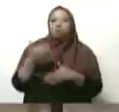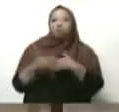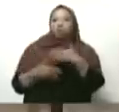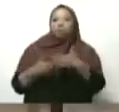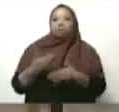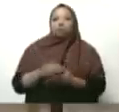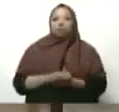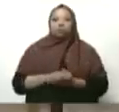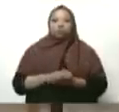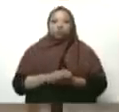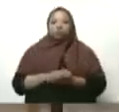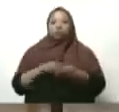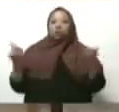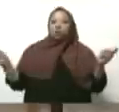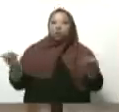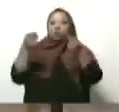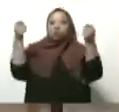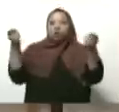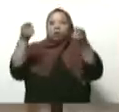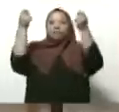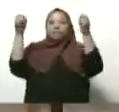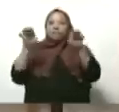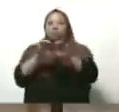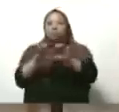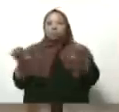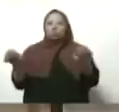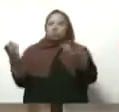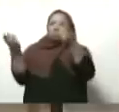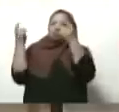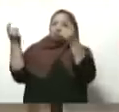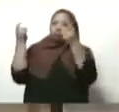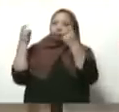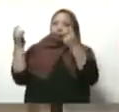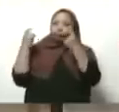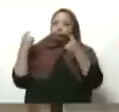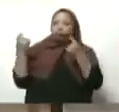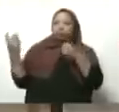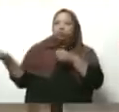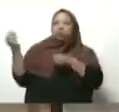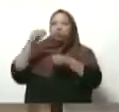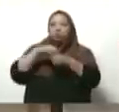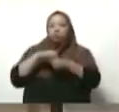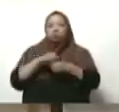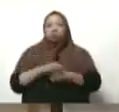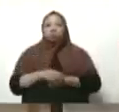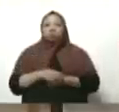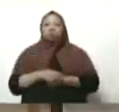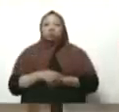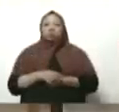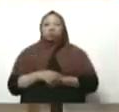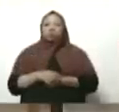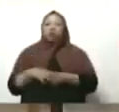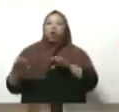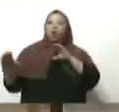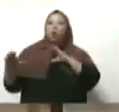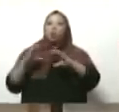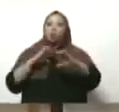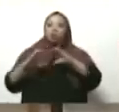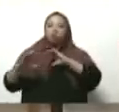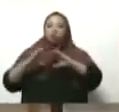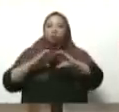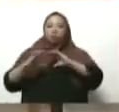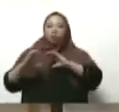a una campaña educativa formativa incluso comunicacional que